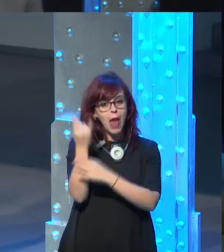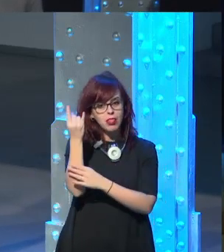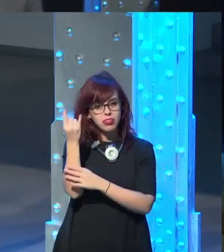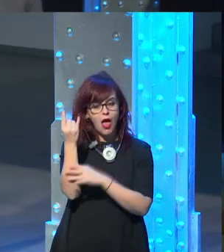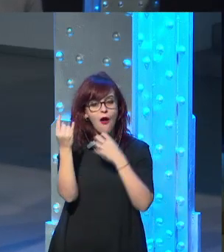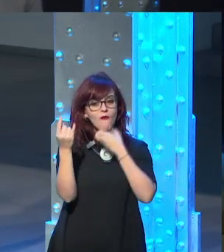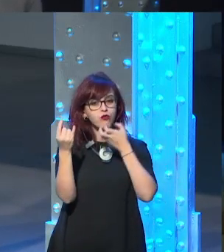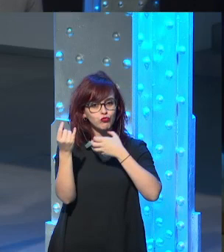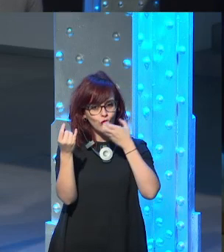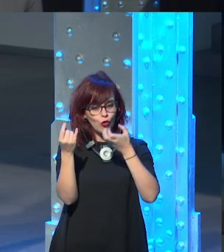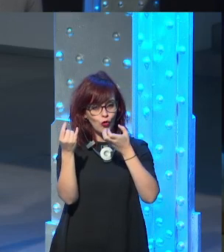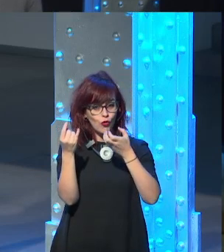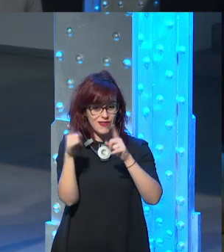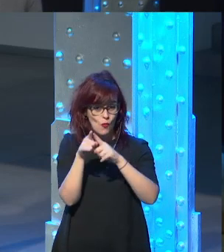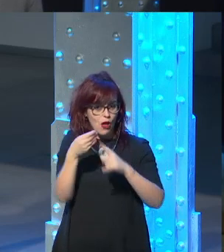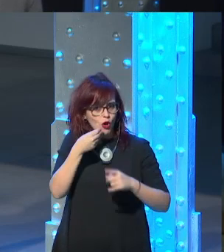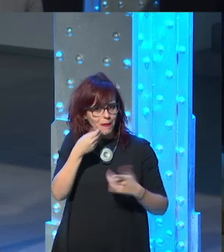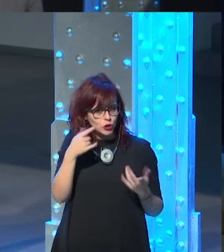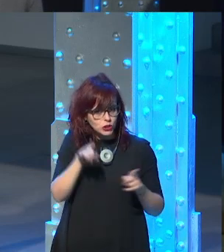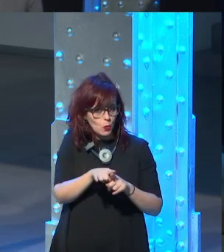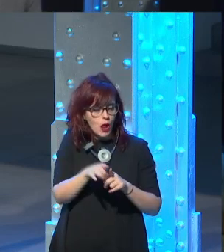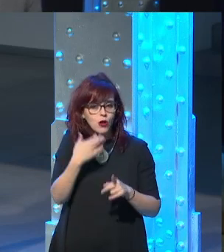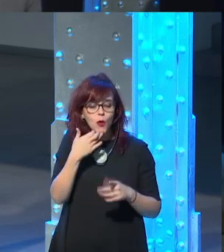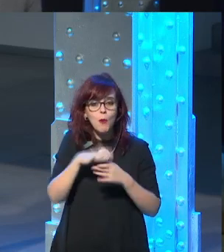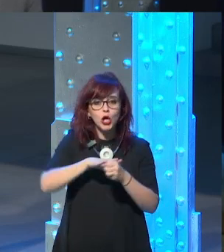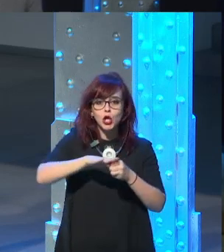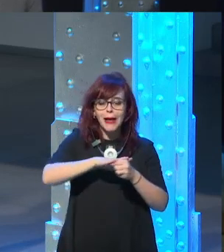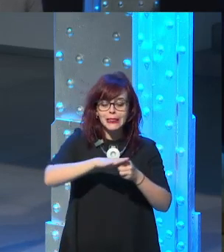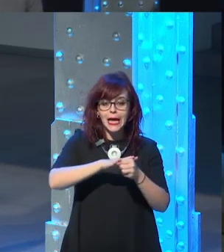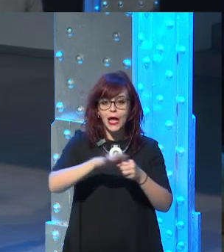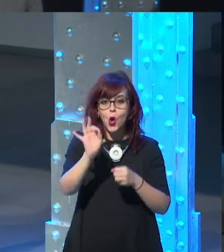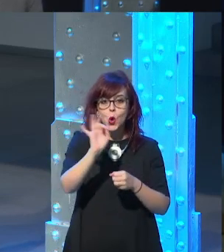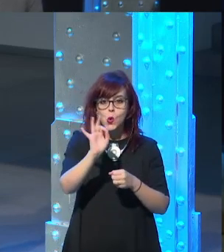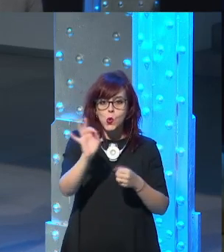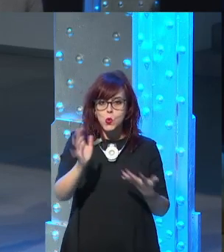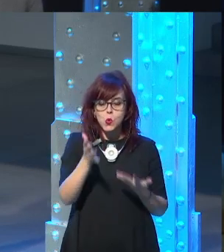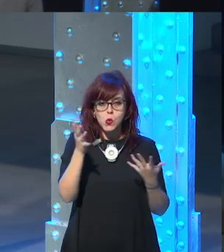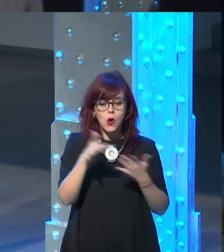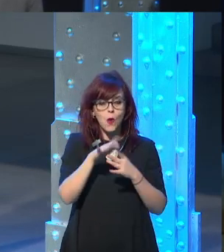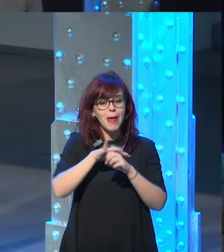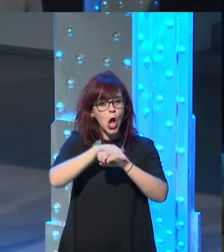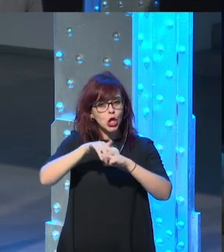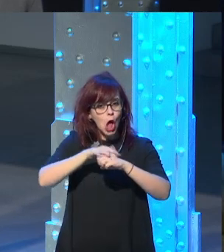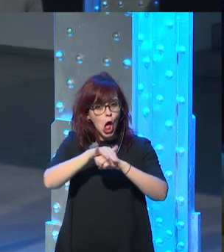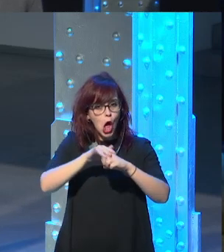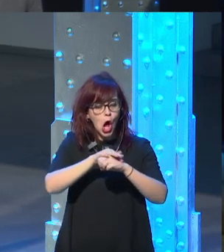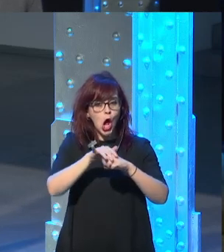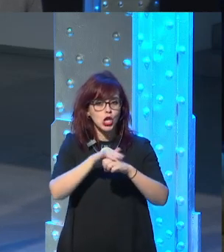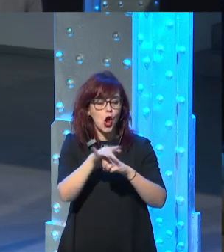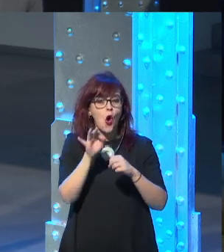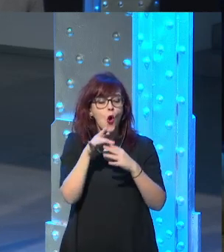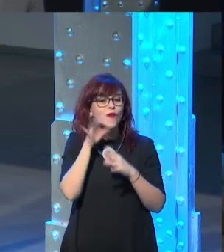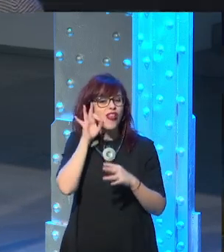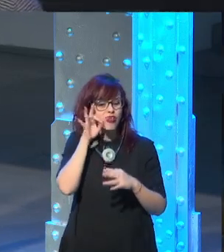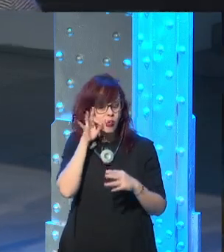carnosos, como los frutos que nos comemos nosotros, como los tomates o un melocotón o incluso una